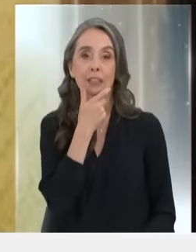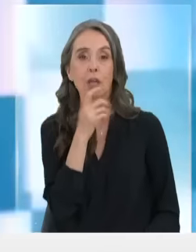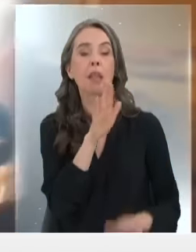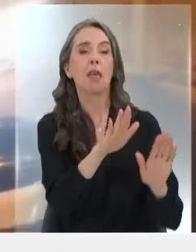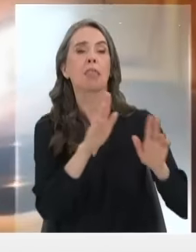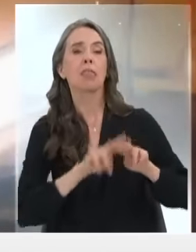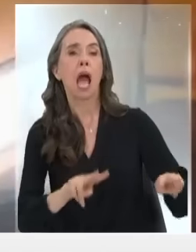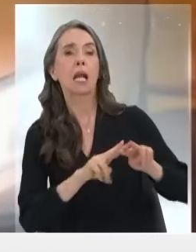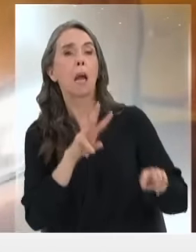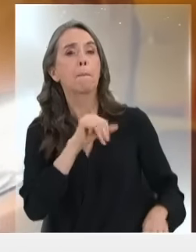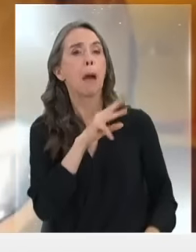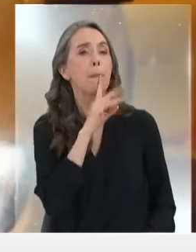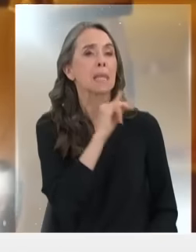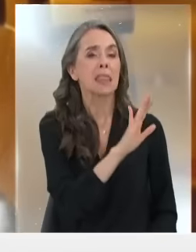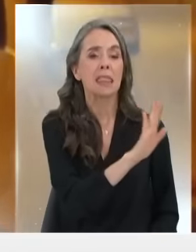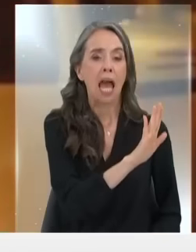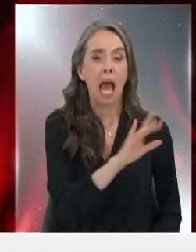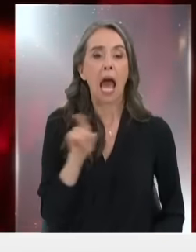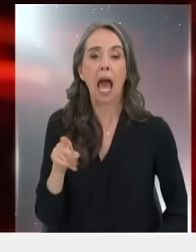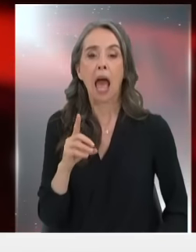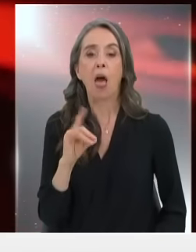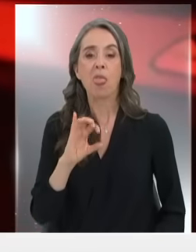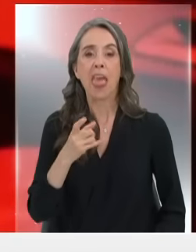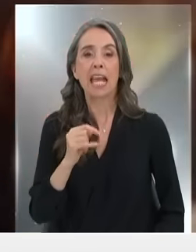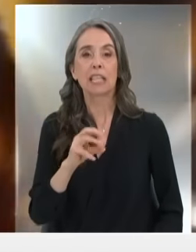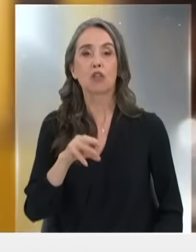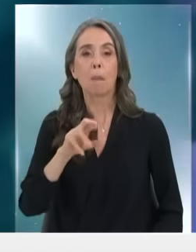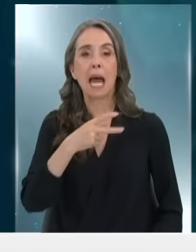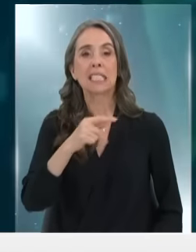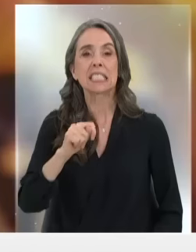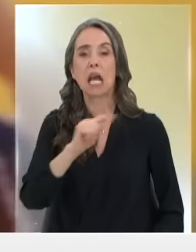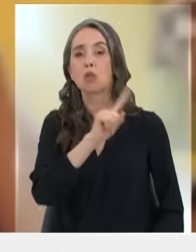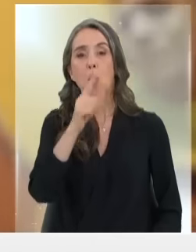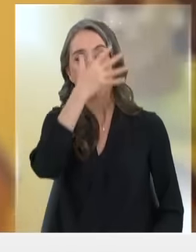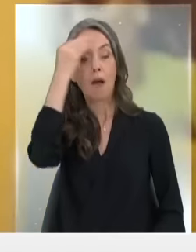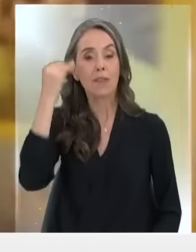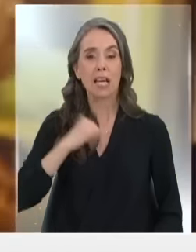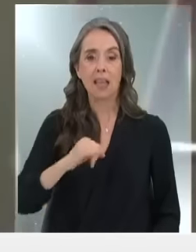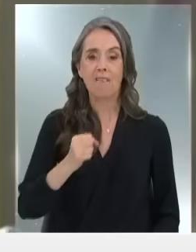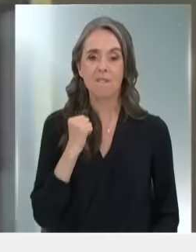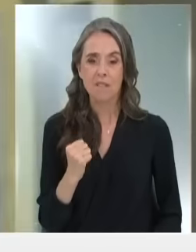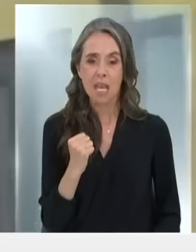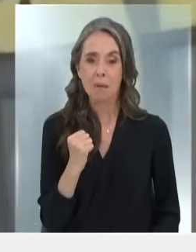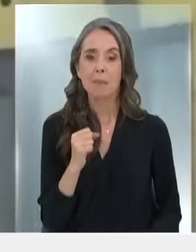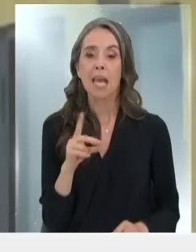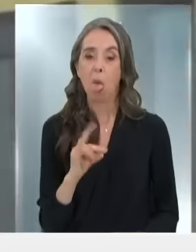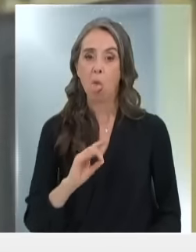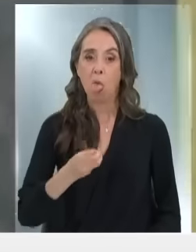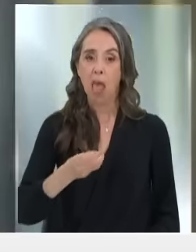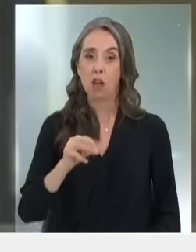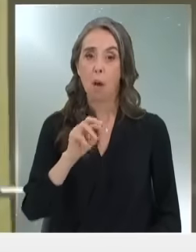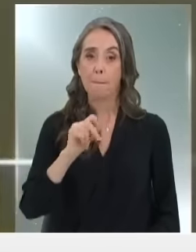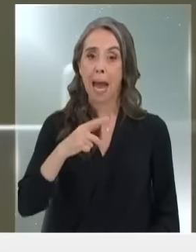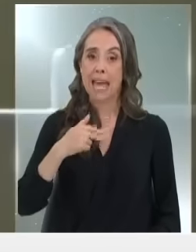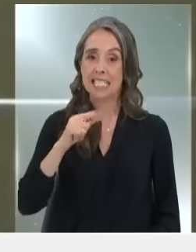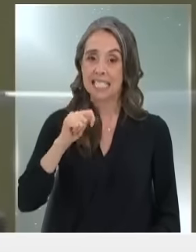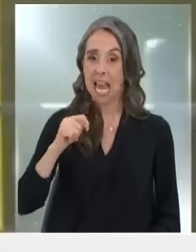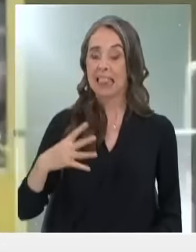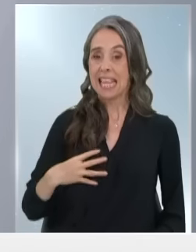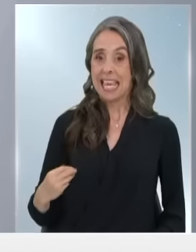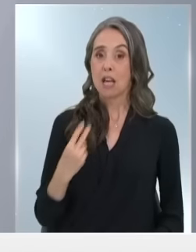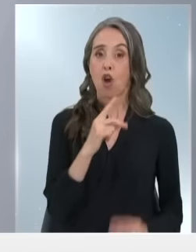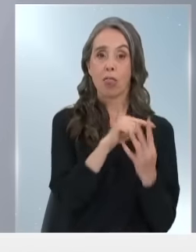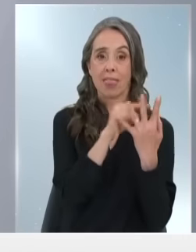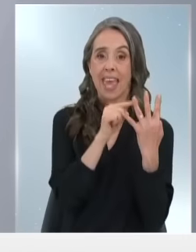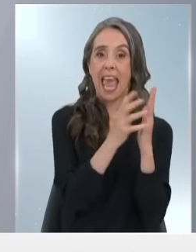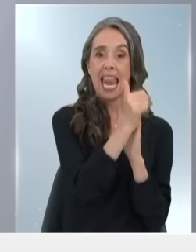mamita, Dieguito Marchand, aquí nunca te vamos a olvidar, siempre firme con la chipetea. Diego Marchand, hijo de uno de los líderes